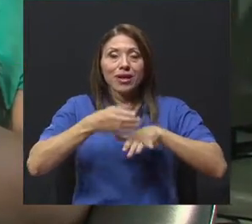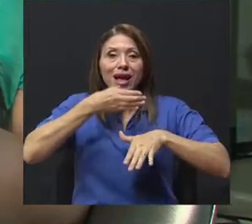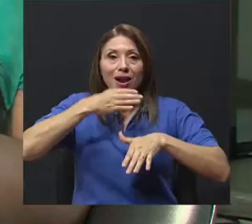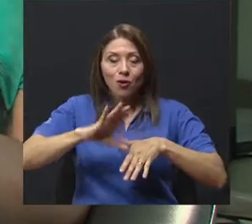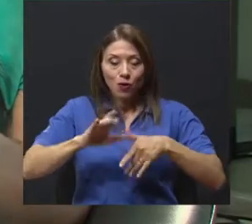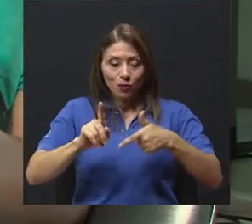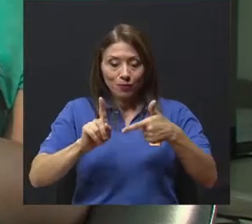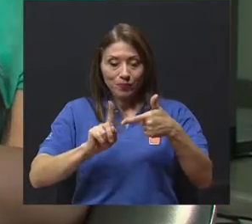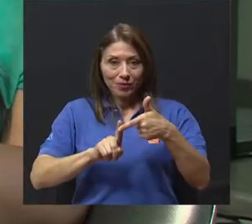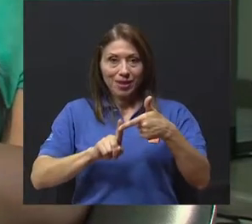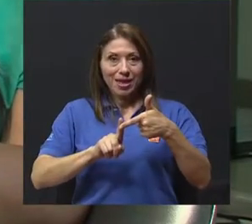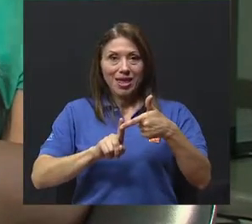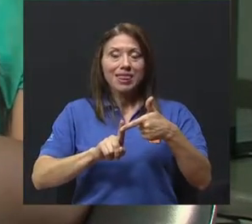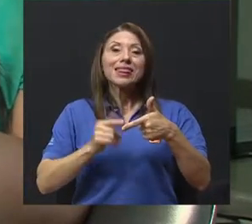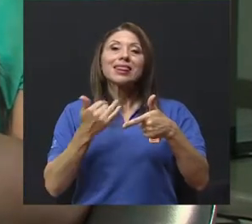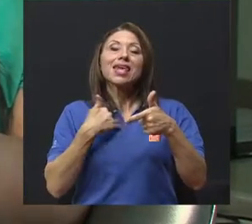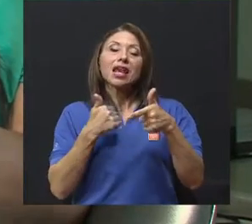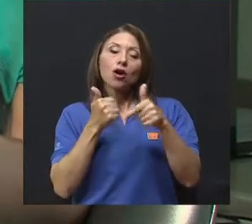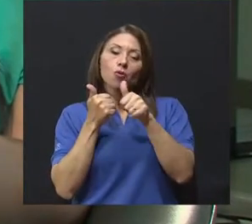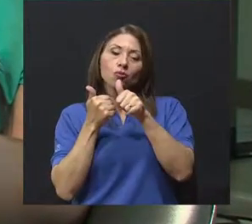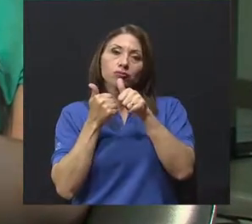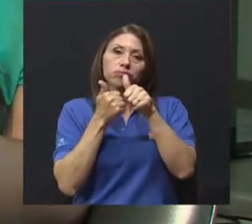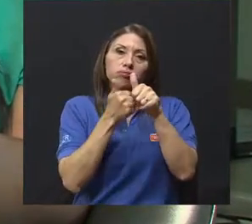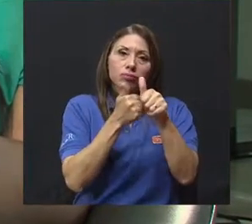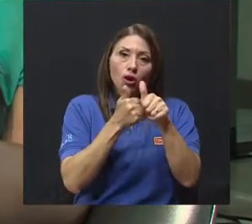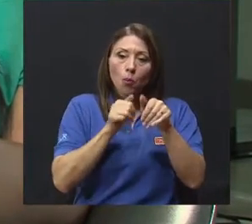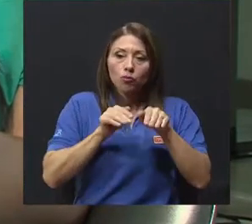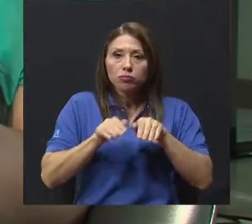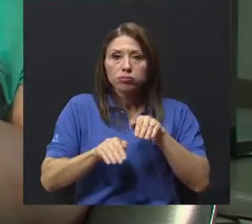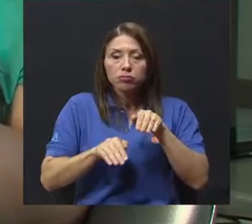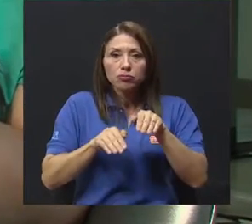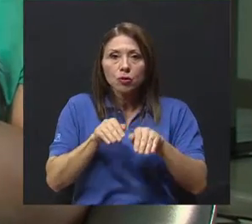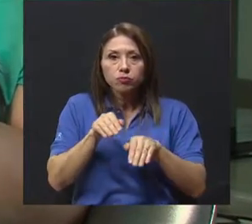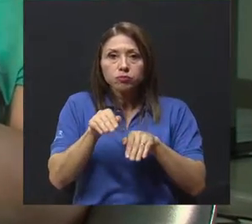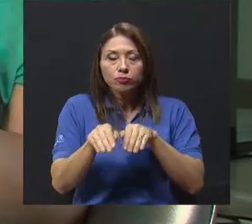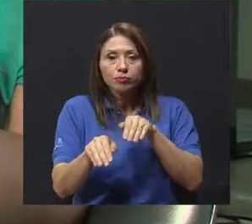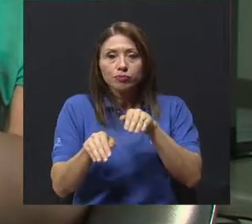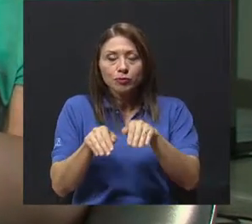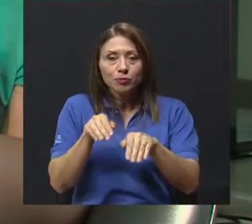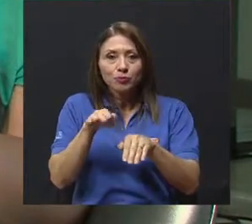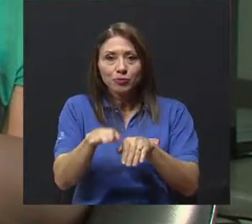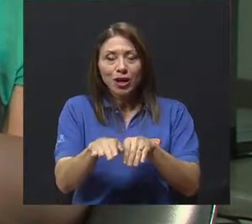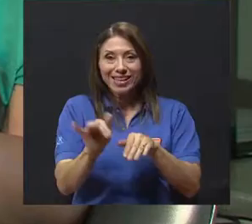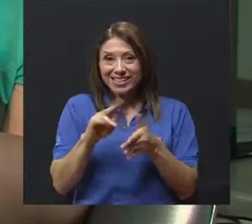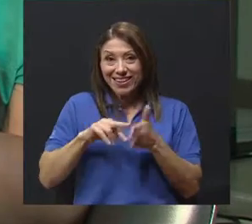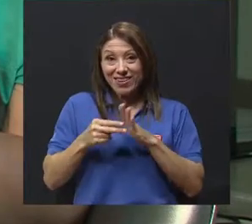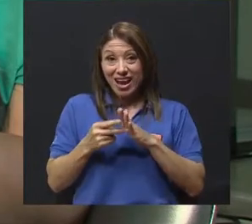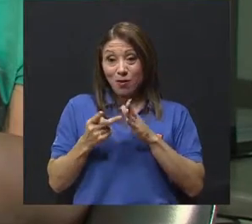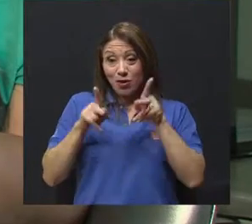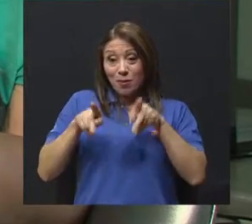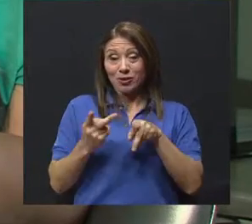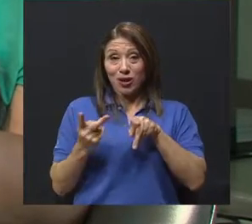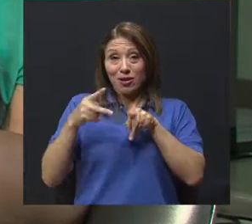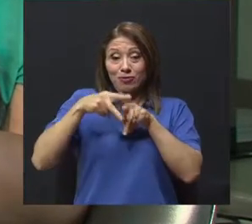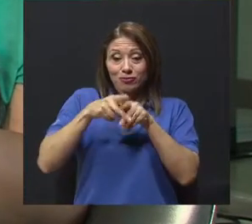tiene un patrón de locomoción es que cuando la gente va sobre el caballo es como si hiciera el domingo que caminar